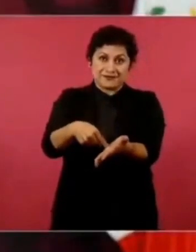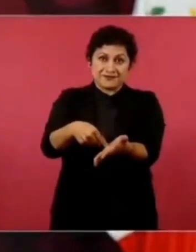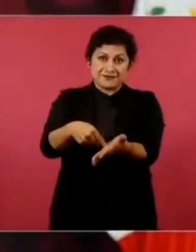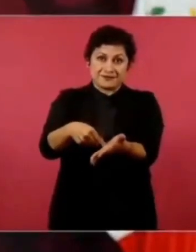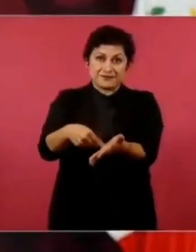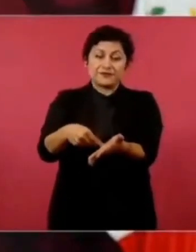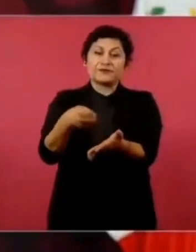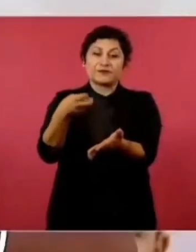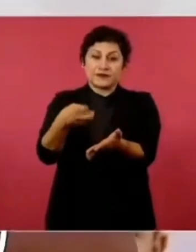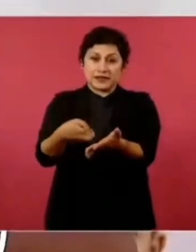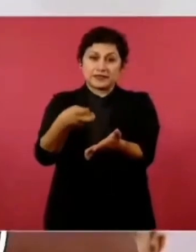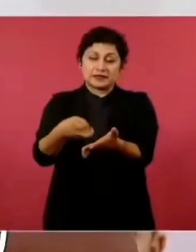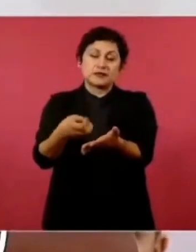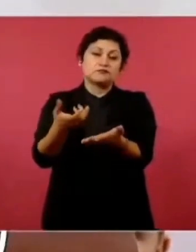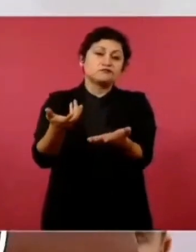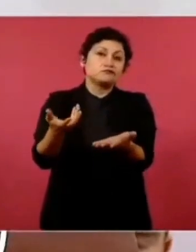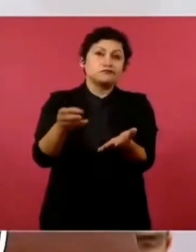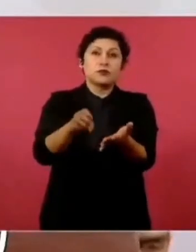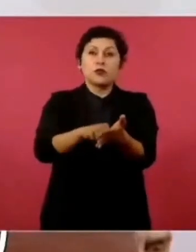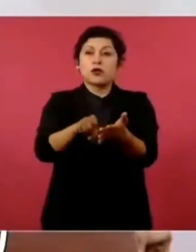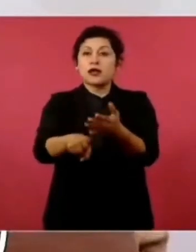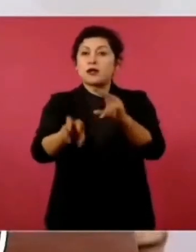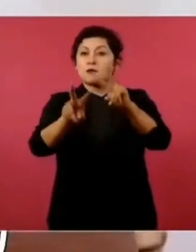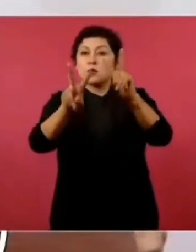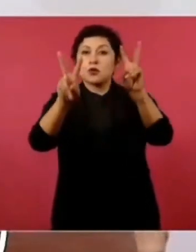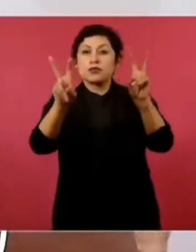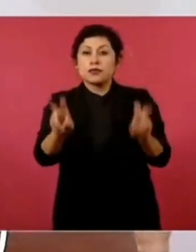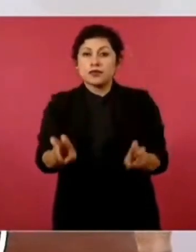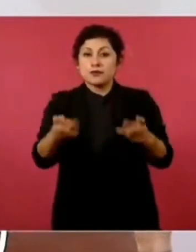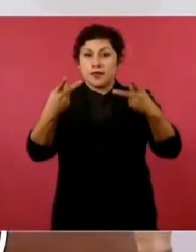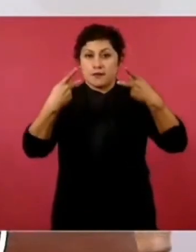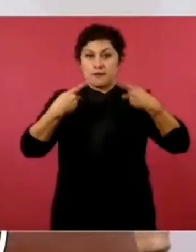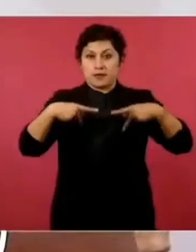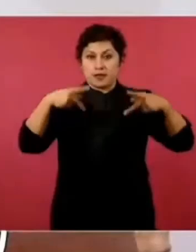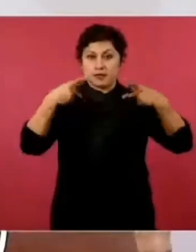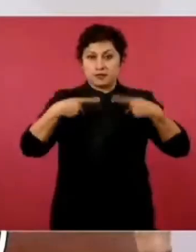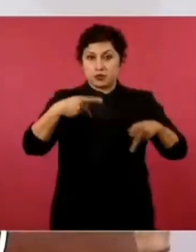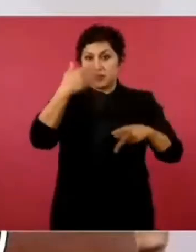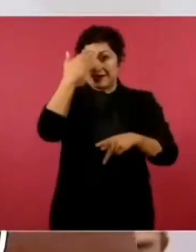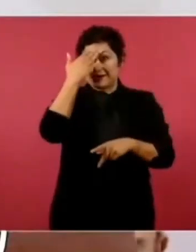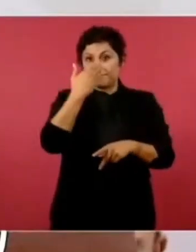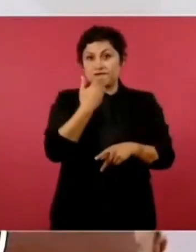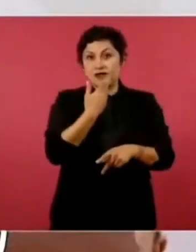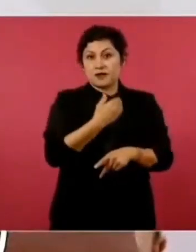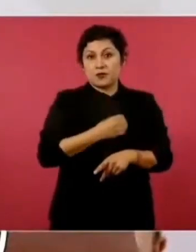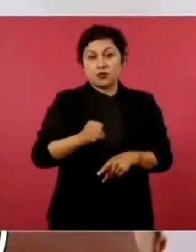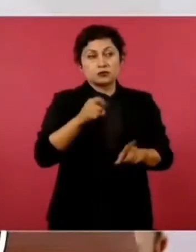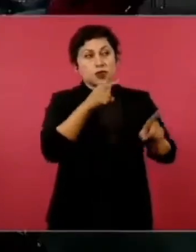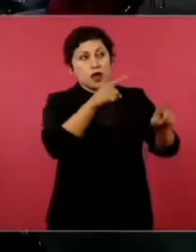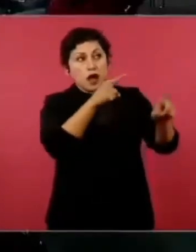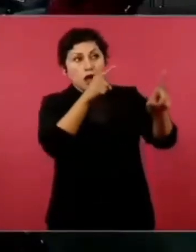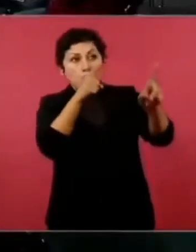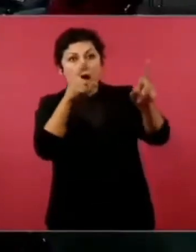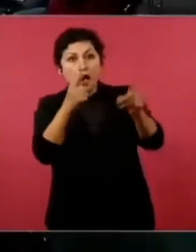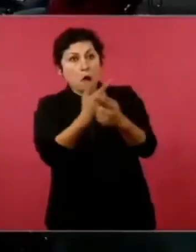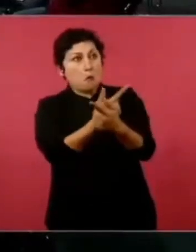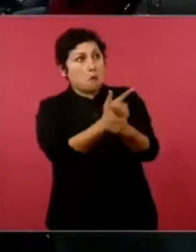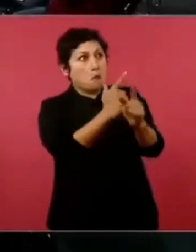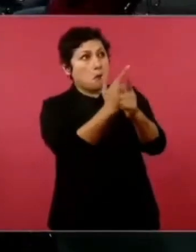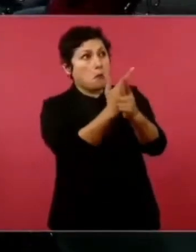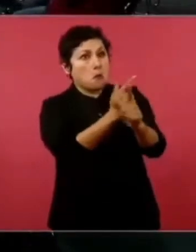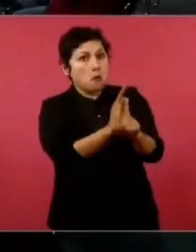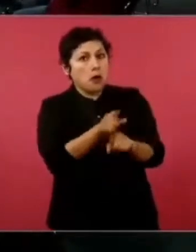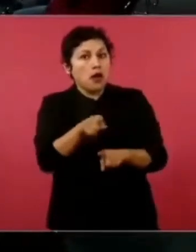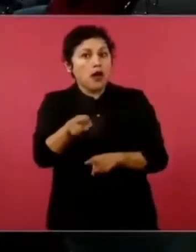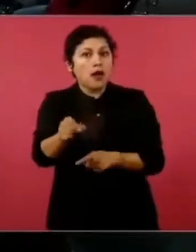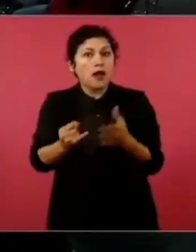en el caso de personajes famosos los viernes, los sábados,